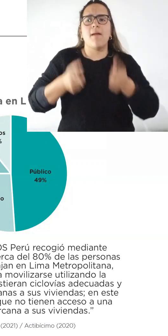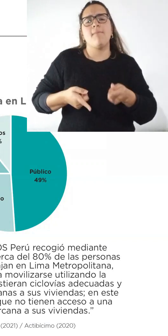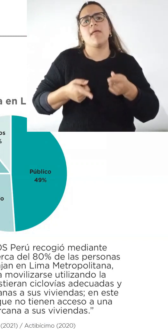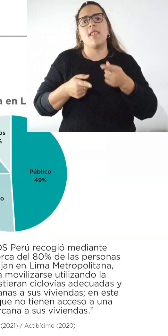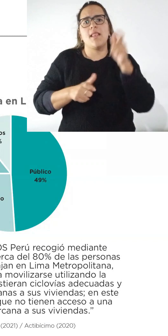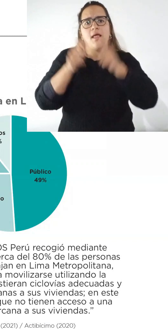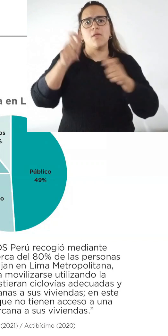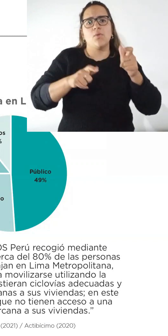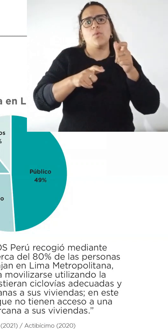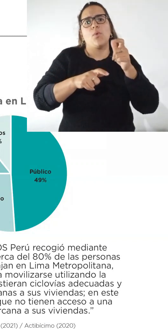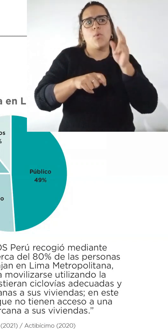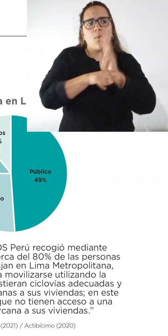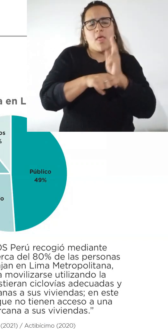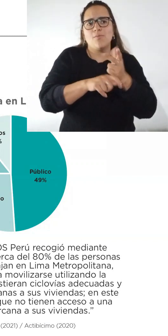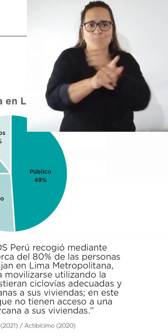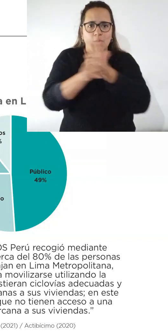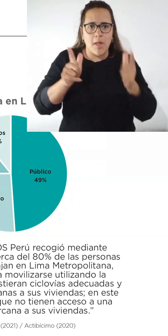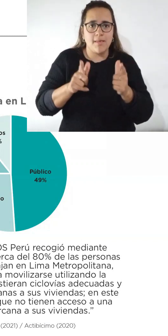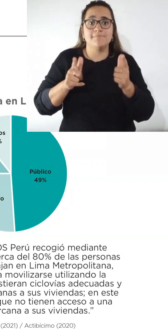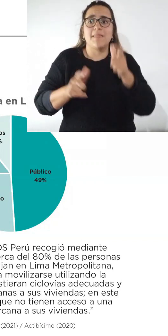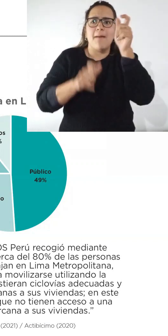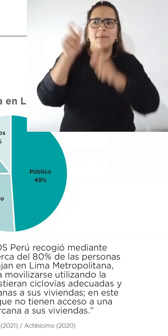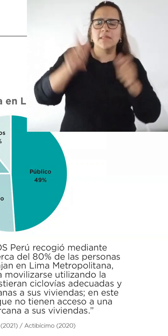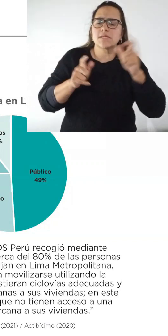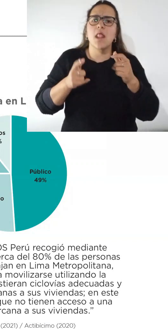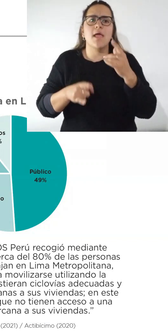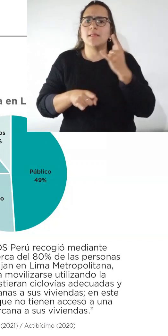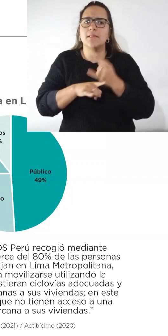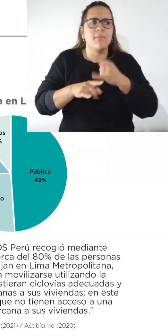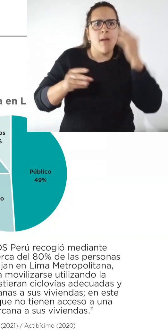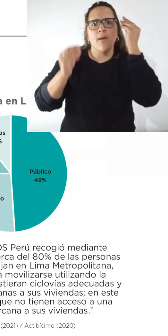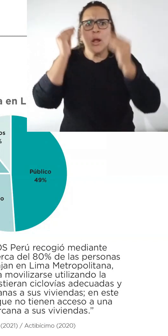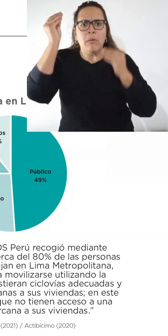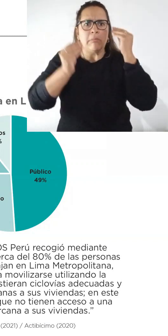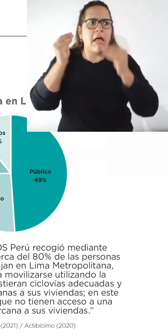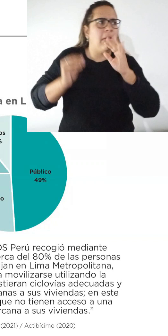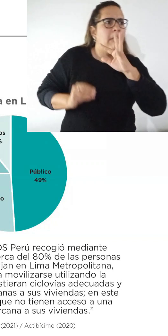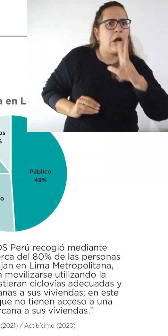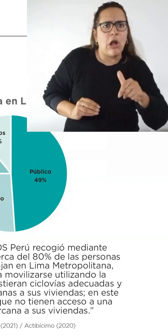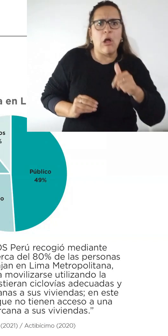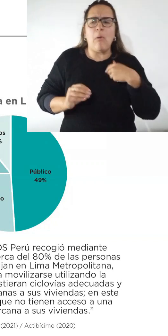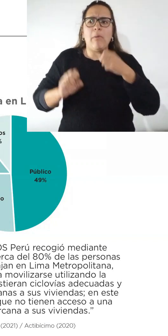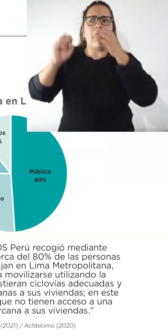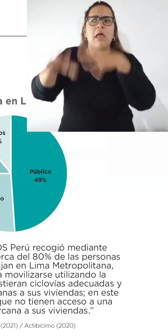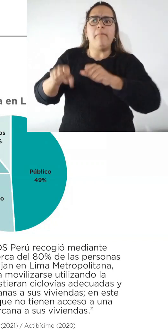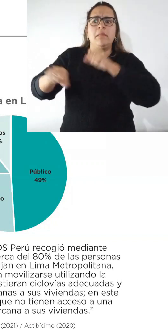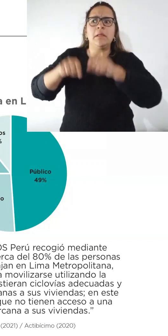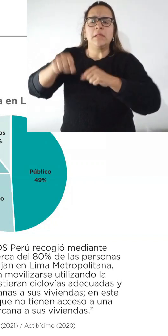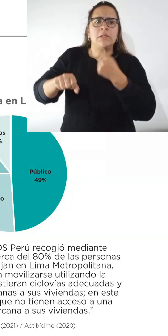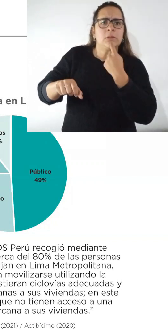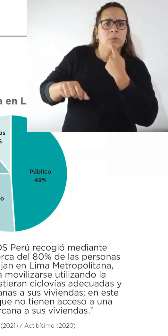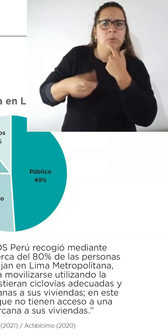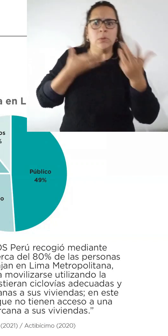términos de seguridad ciudadana, donde pues las personas están continuamente preocupadas por hurtos, por dejar